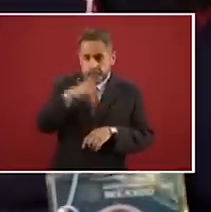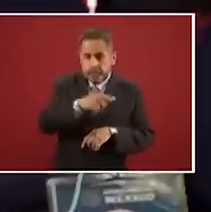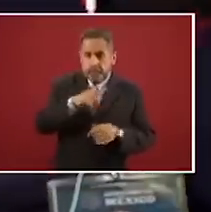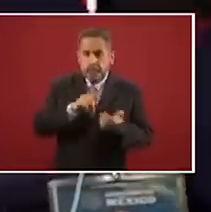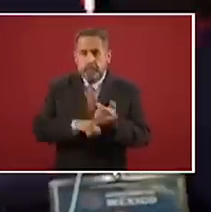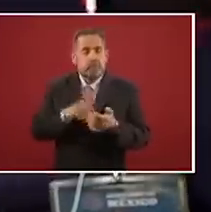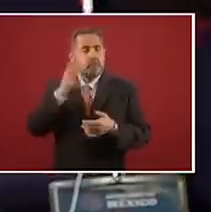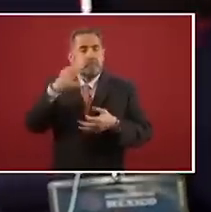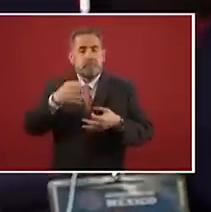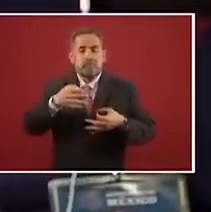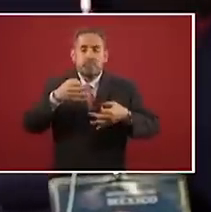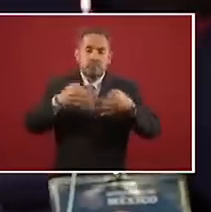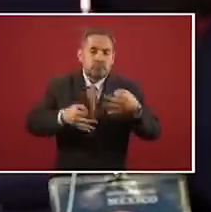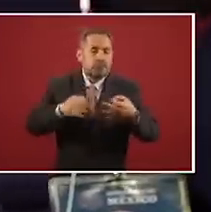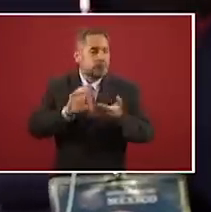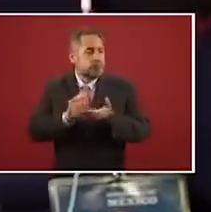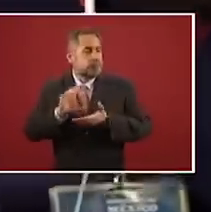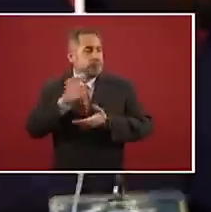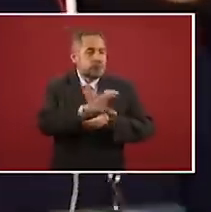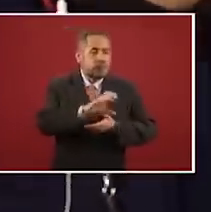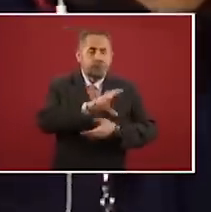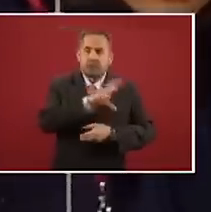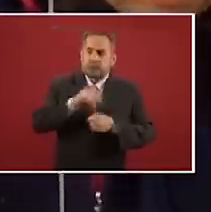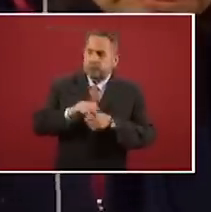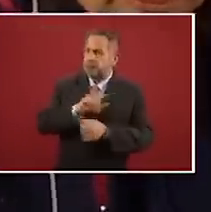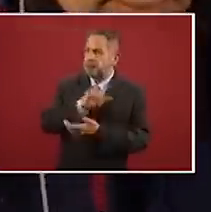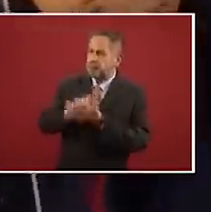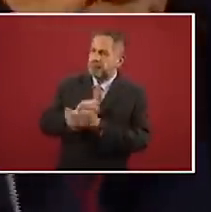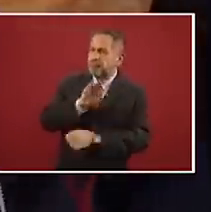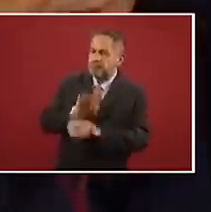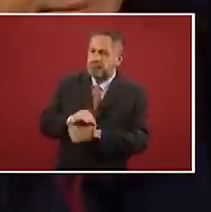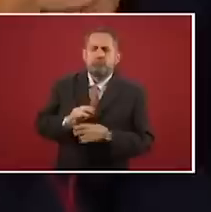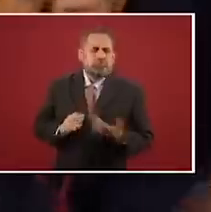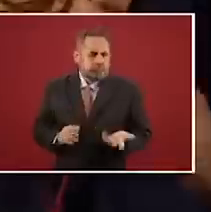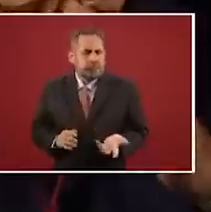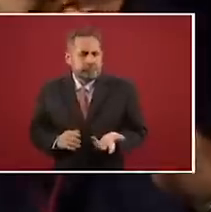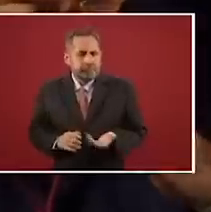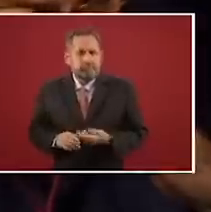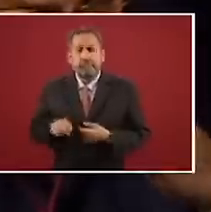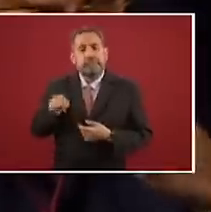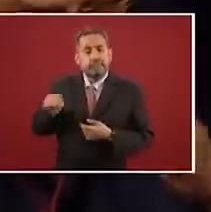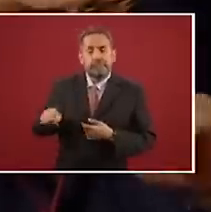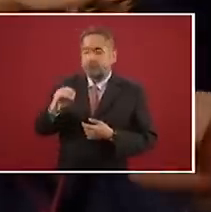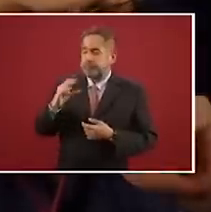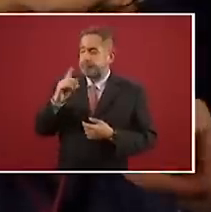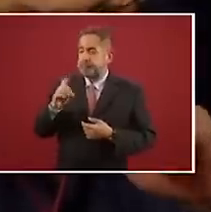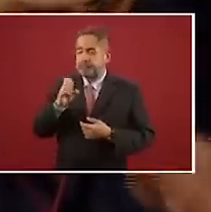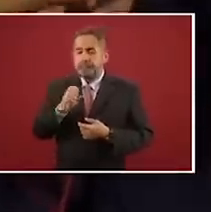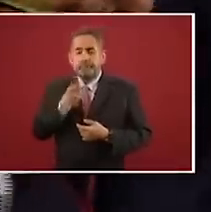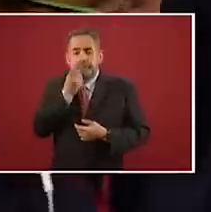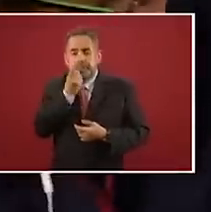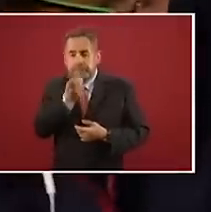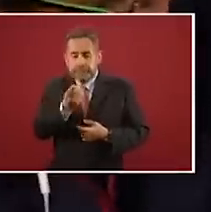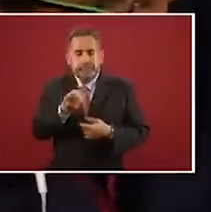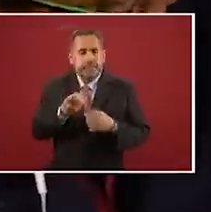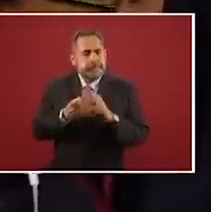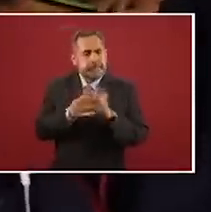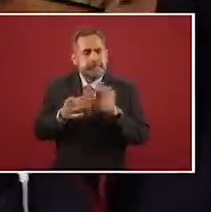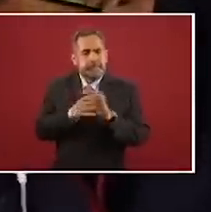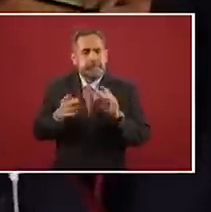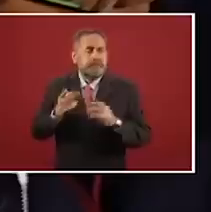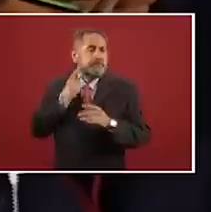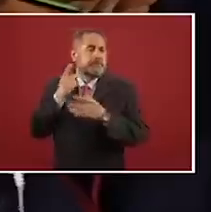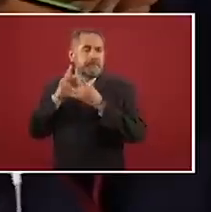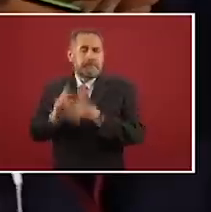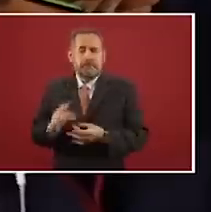certidumbre jurídica para los inversionistas. Y también pues él menciona que pues estaría dispuesto a pues compartir las políticas